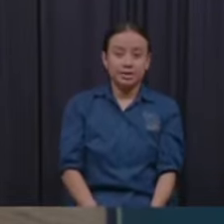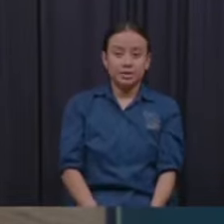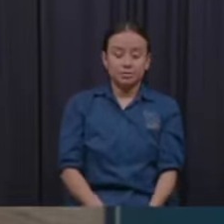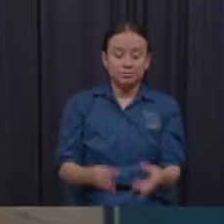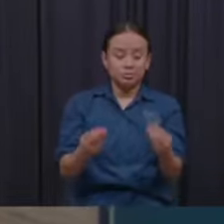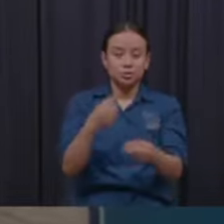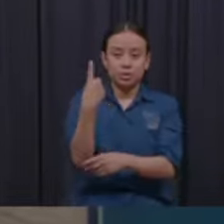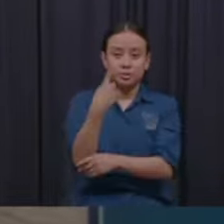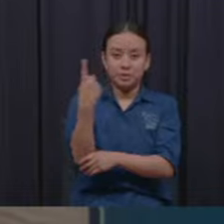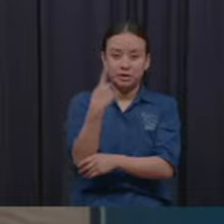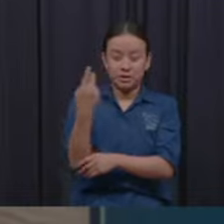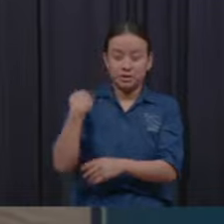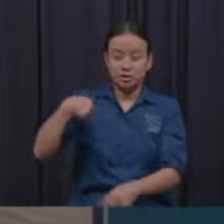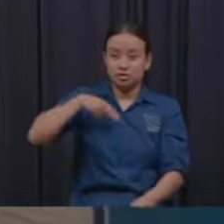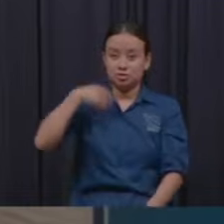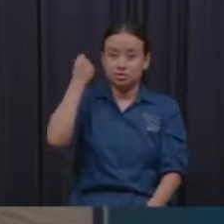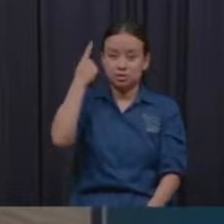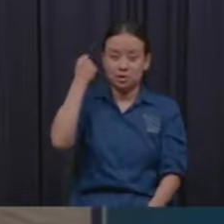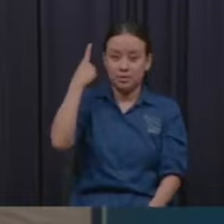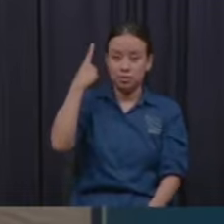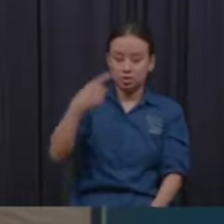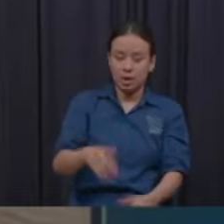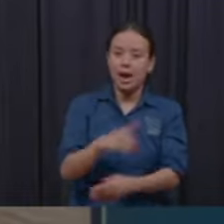Ya nadie dijo amén aquí.